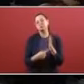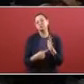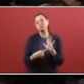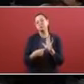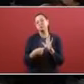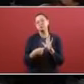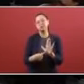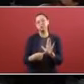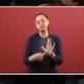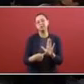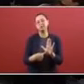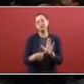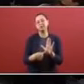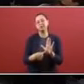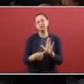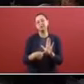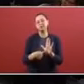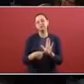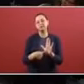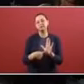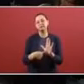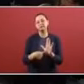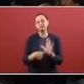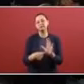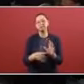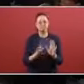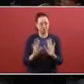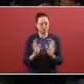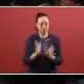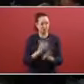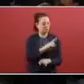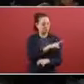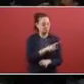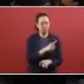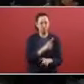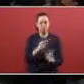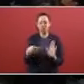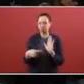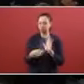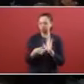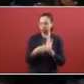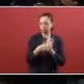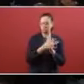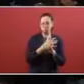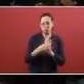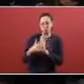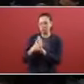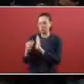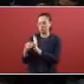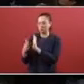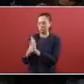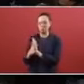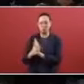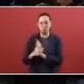manifestado y que ya están a disposición de todo